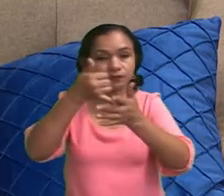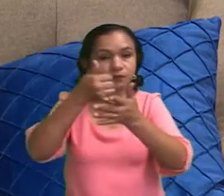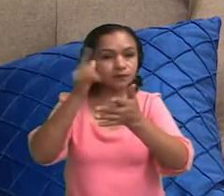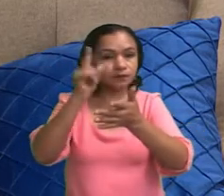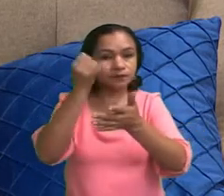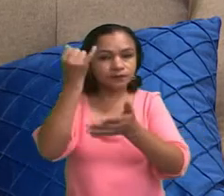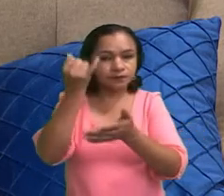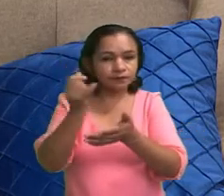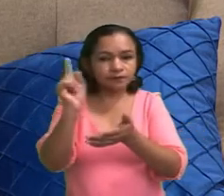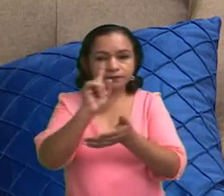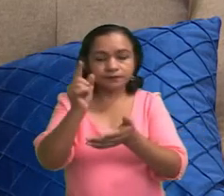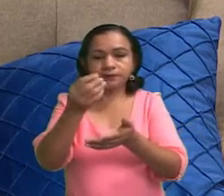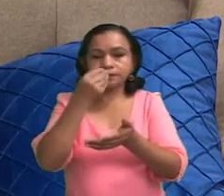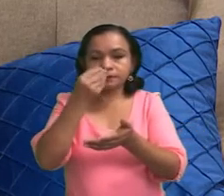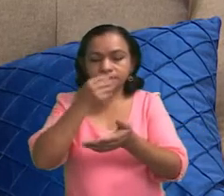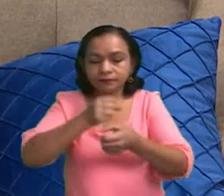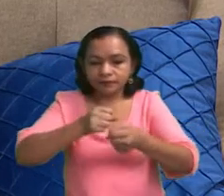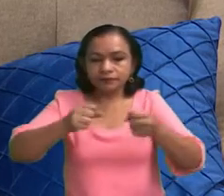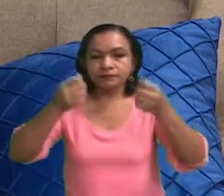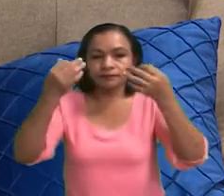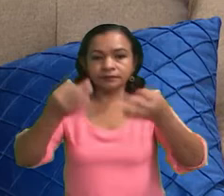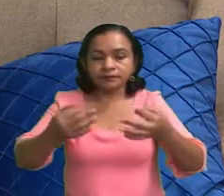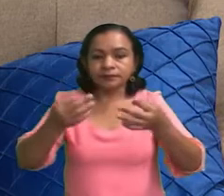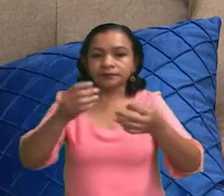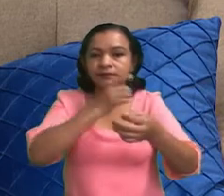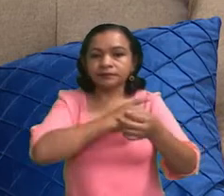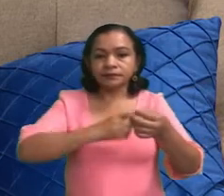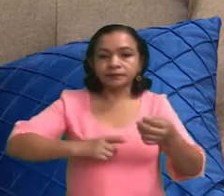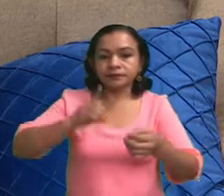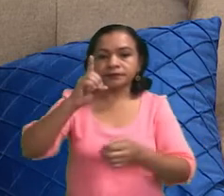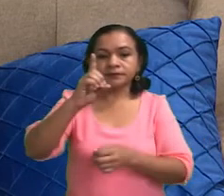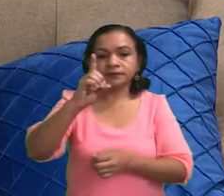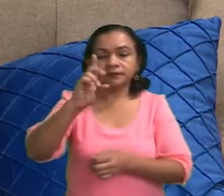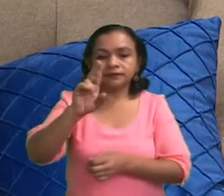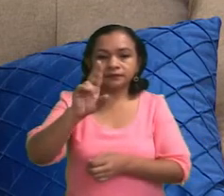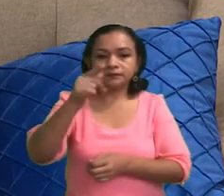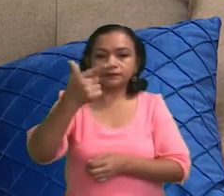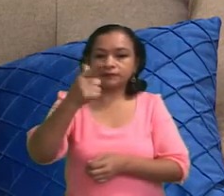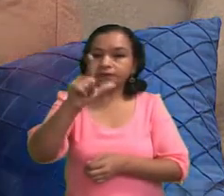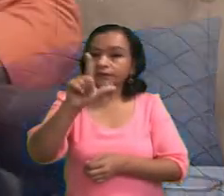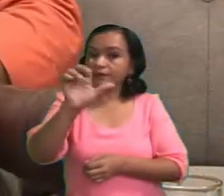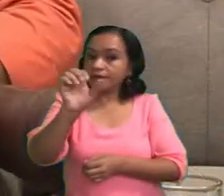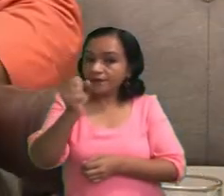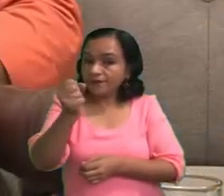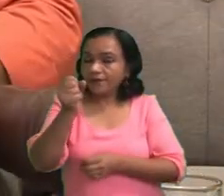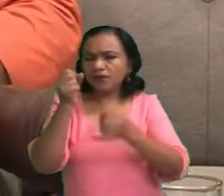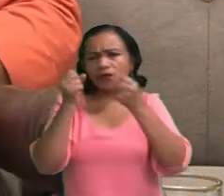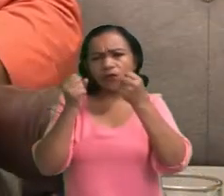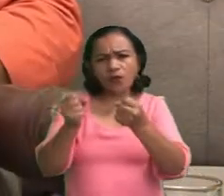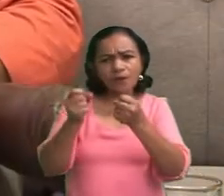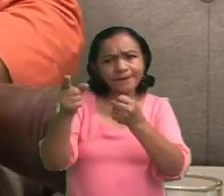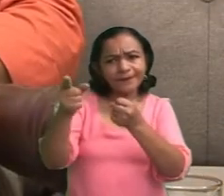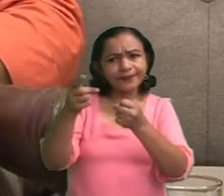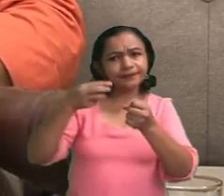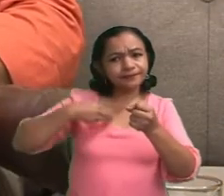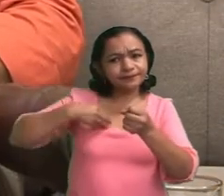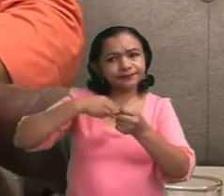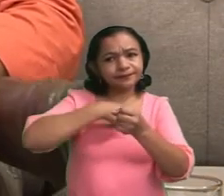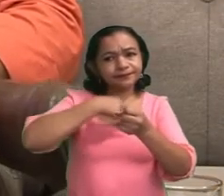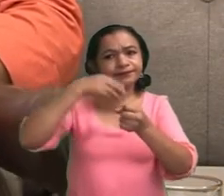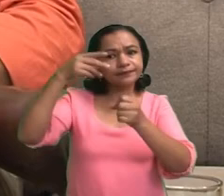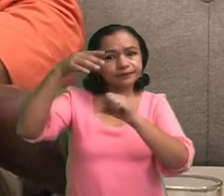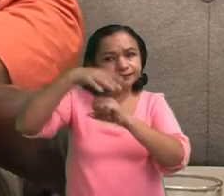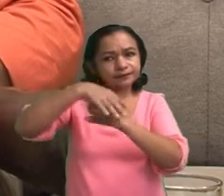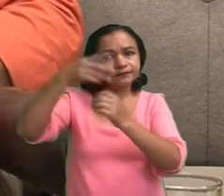con nosotros el compañero de diputado Douglas Alemán, quien además es integrante de la Comisión de Producción, Economía y Presupuesto de la